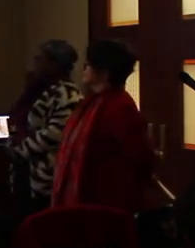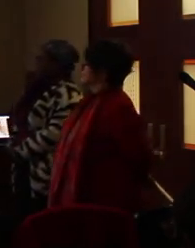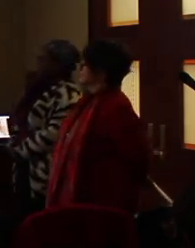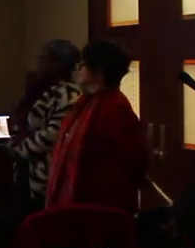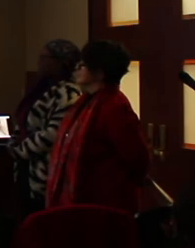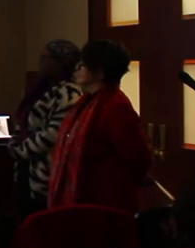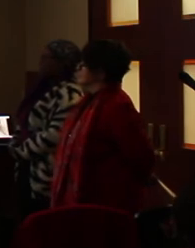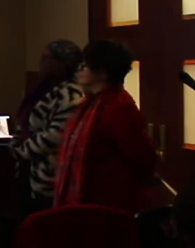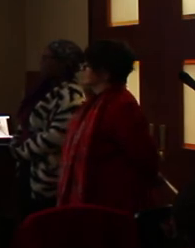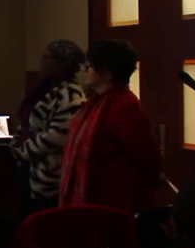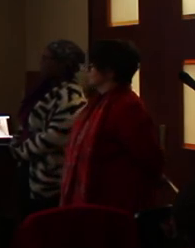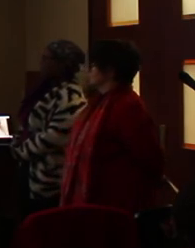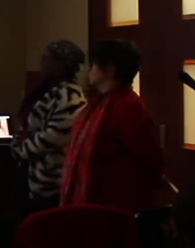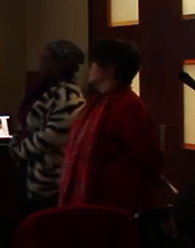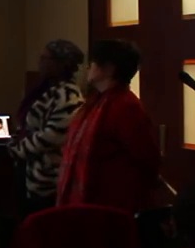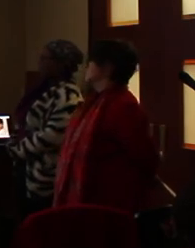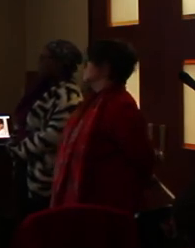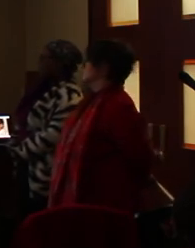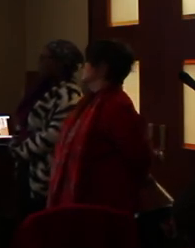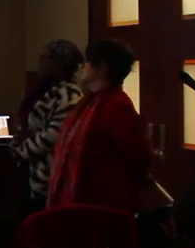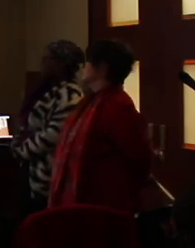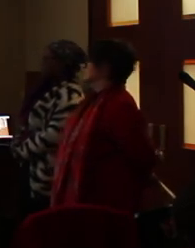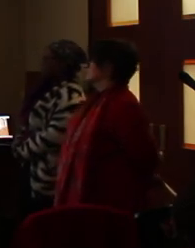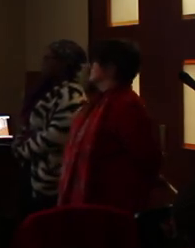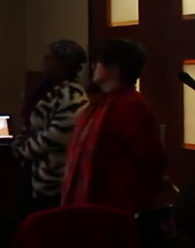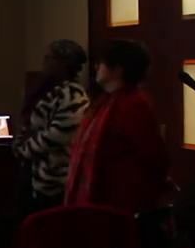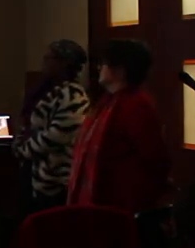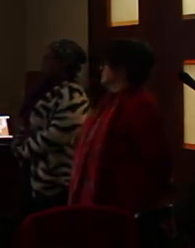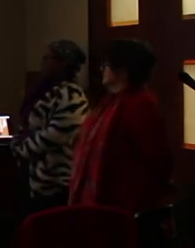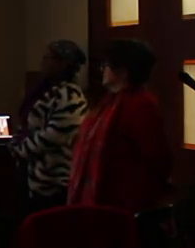un hacedor de objetos? Eso es lo que soy yo.